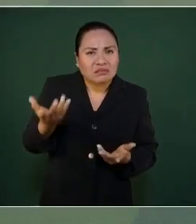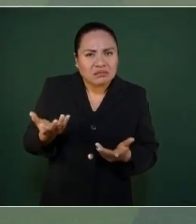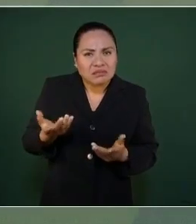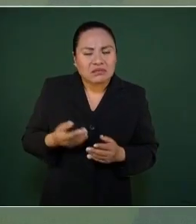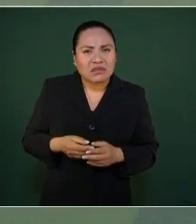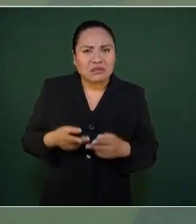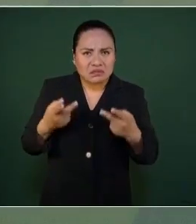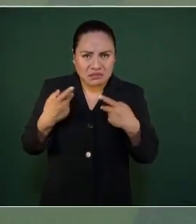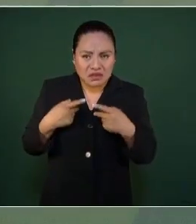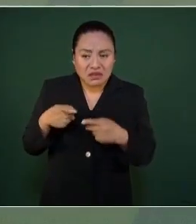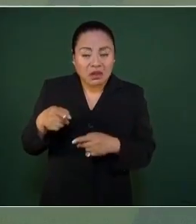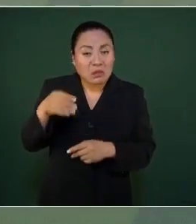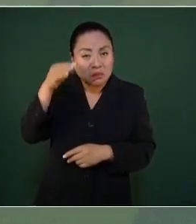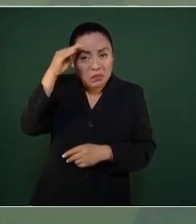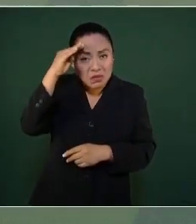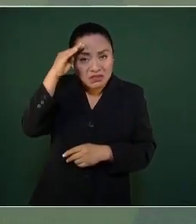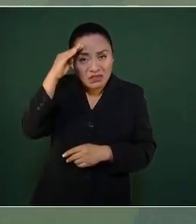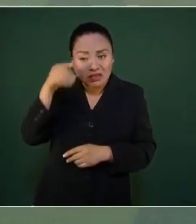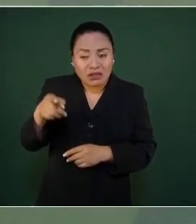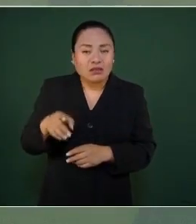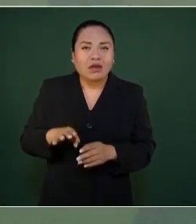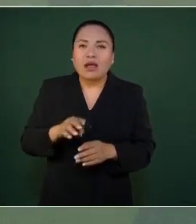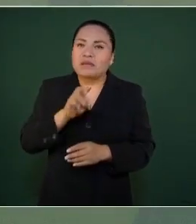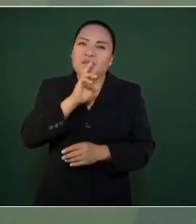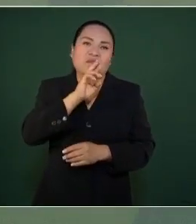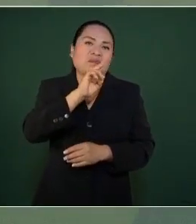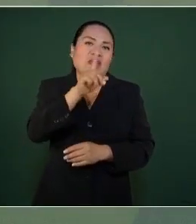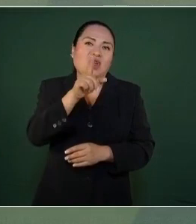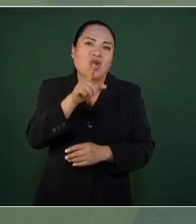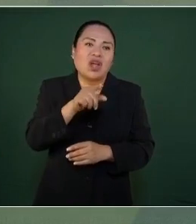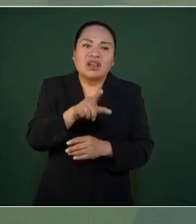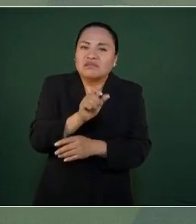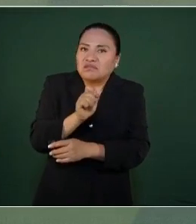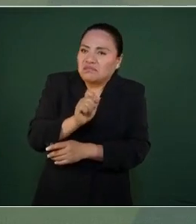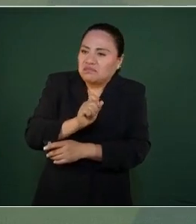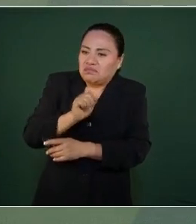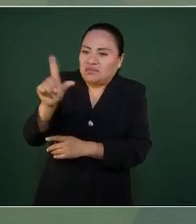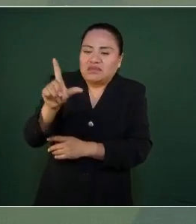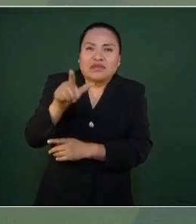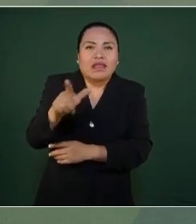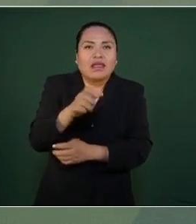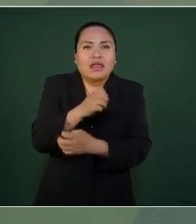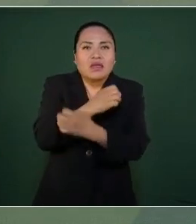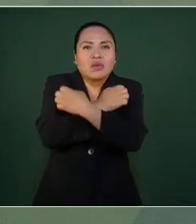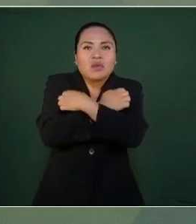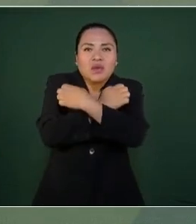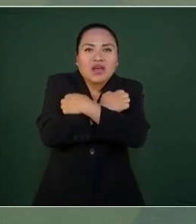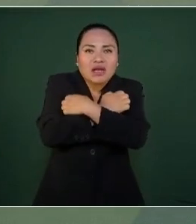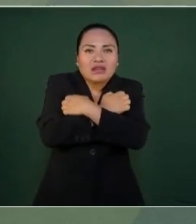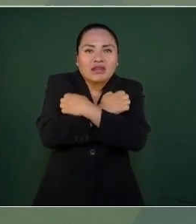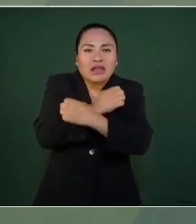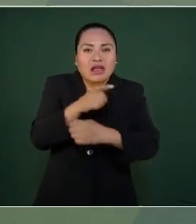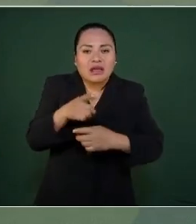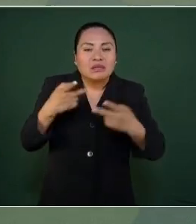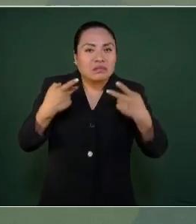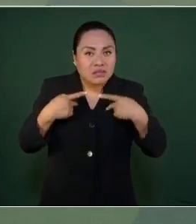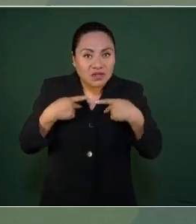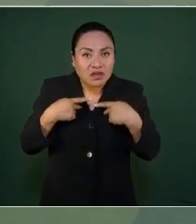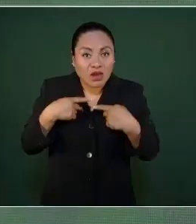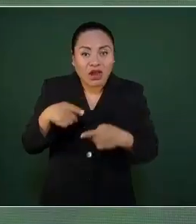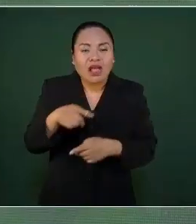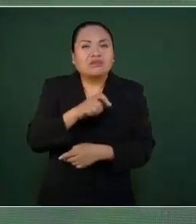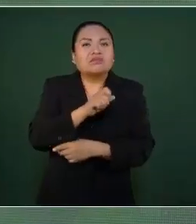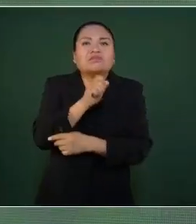de que era indispensable la excelencia educativa, la calidad educativa,